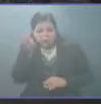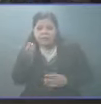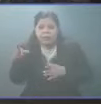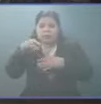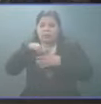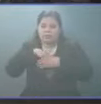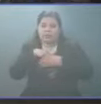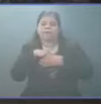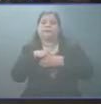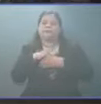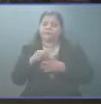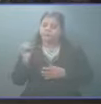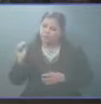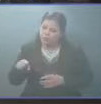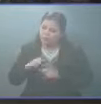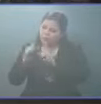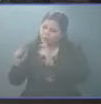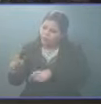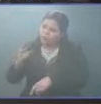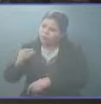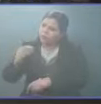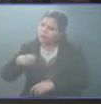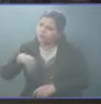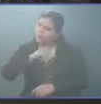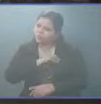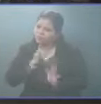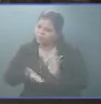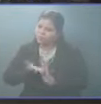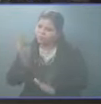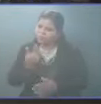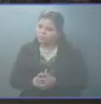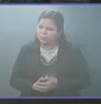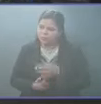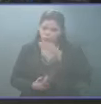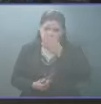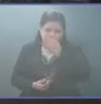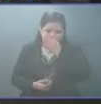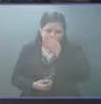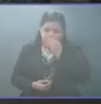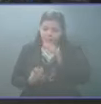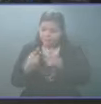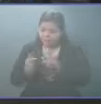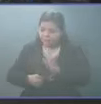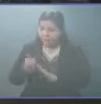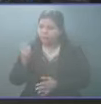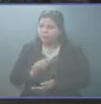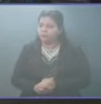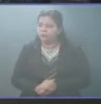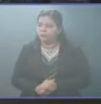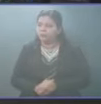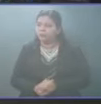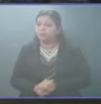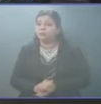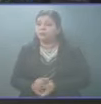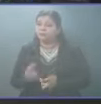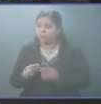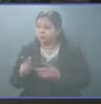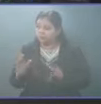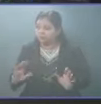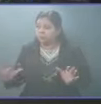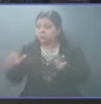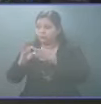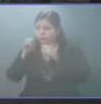Sí, doctor, usted es geriatra del hogar Jardín de los Abuelitos. La mayoría está en